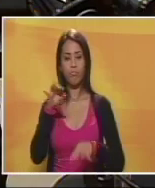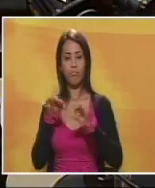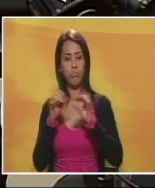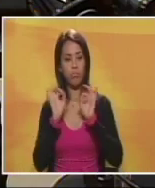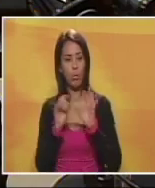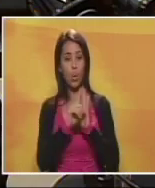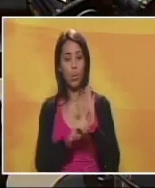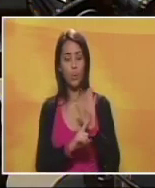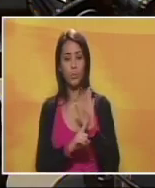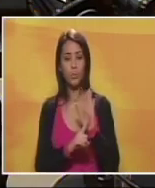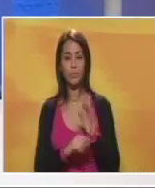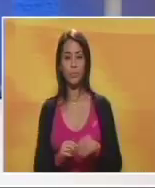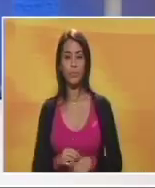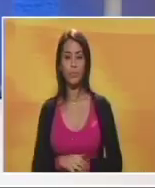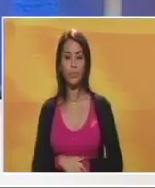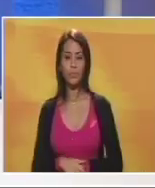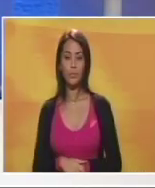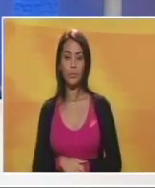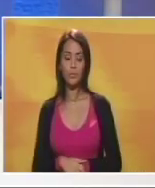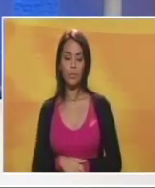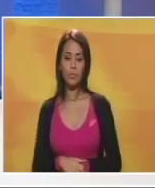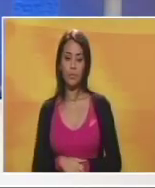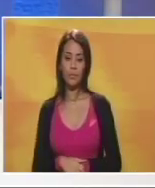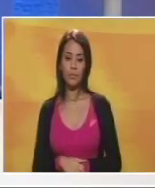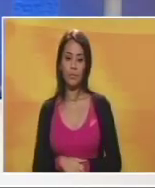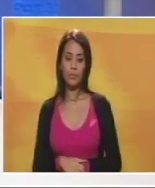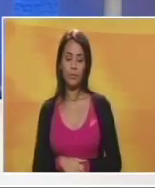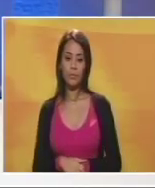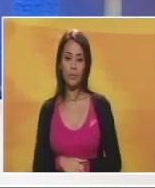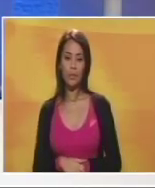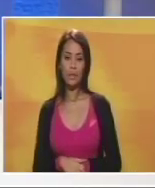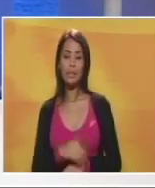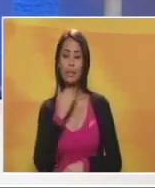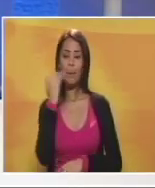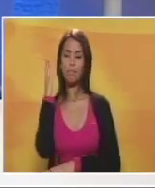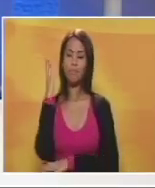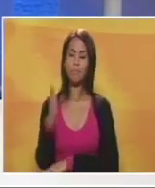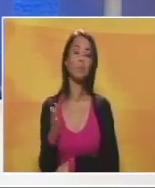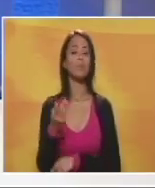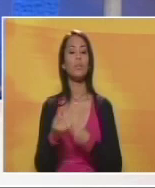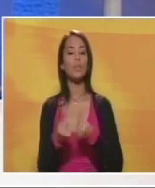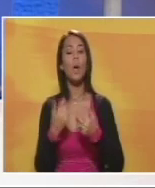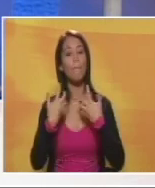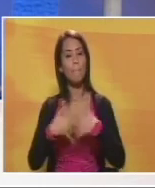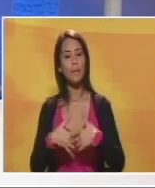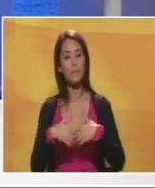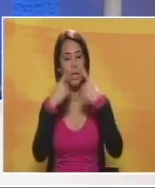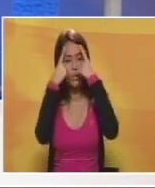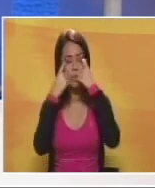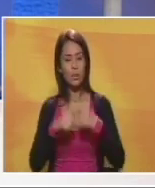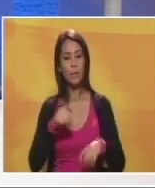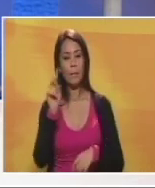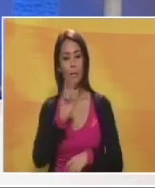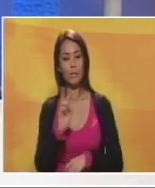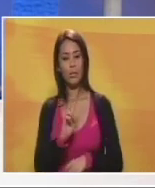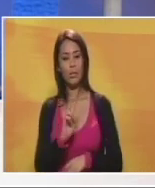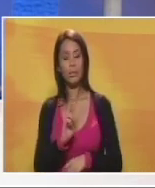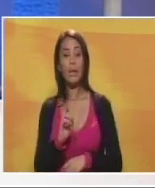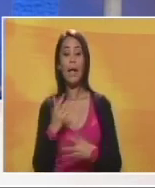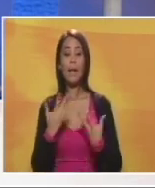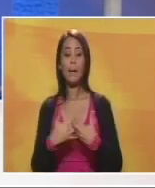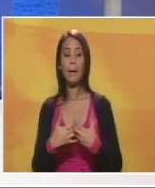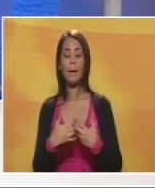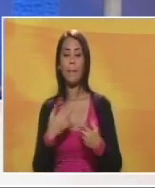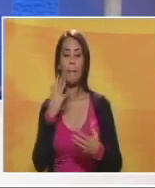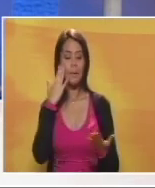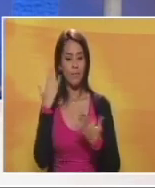con condiciones. A propósito de las recientes sanciones económicas contra funcionarios venezolanos, el ministro de Educación, Elías Agua,